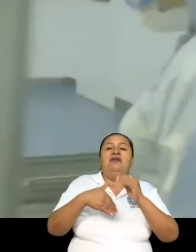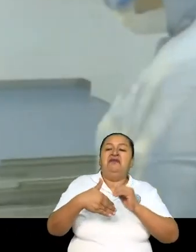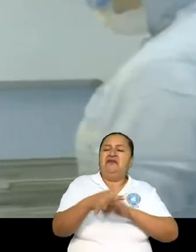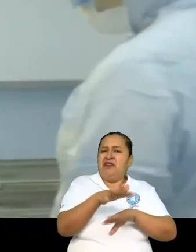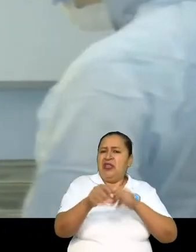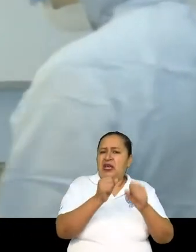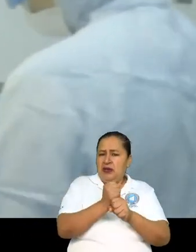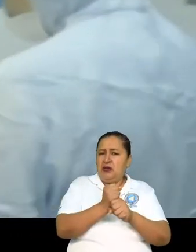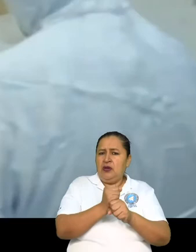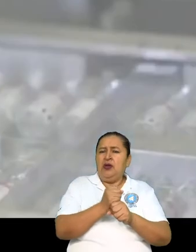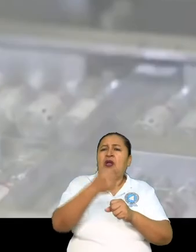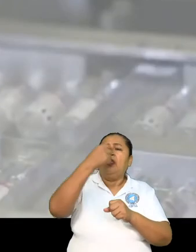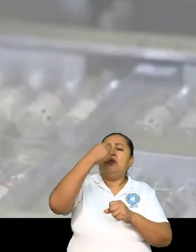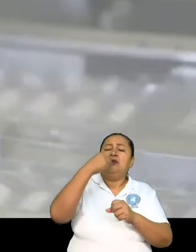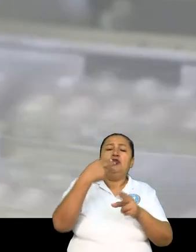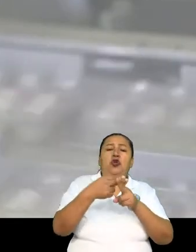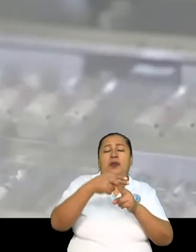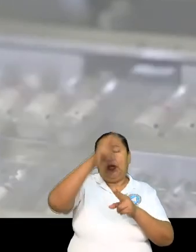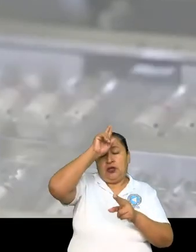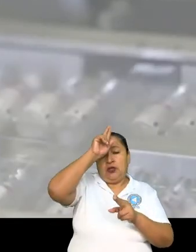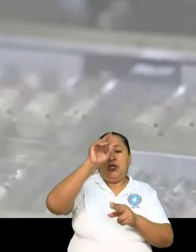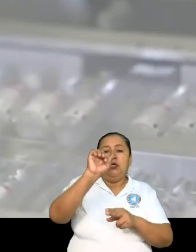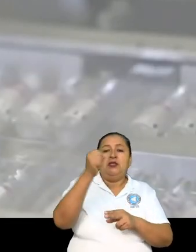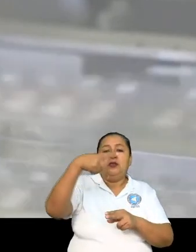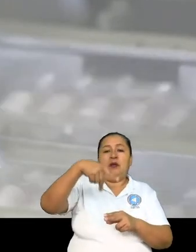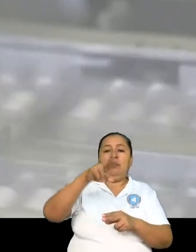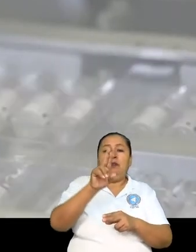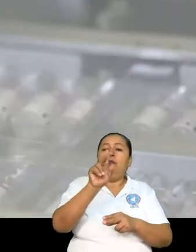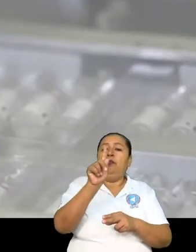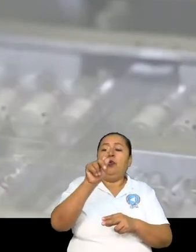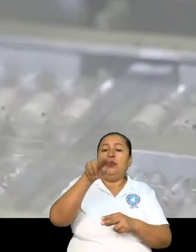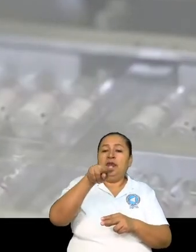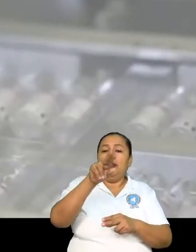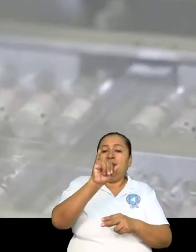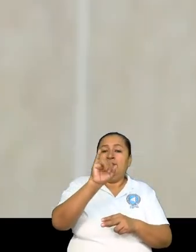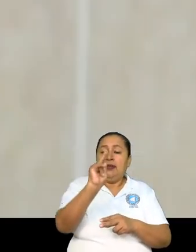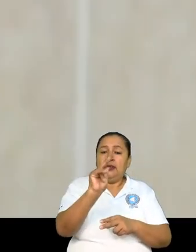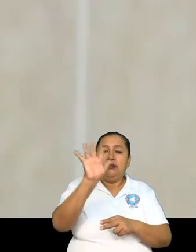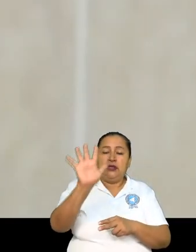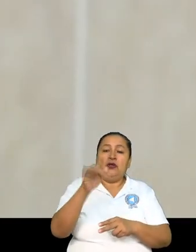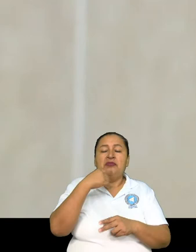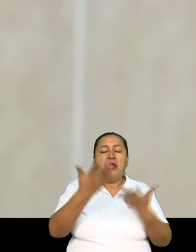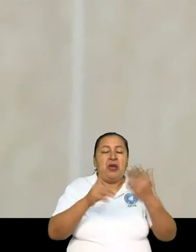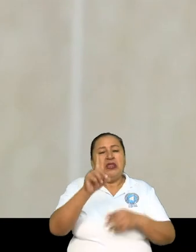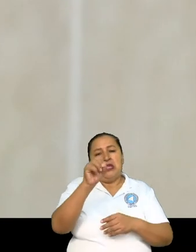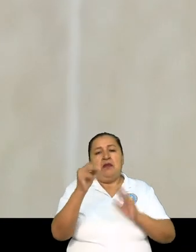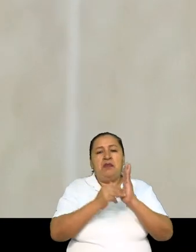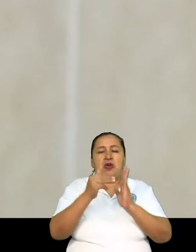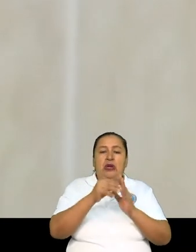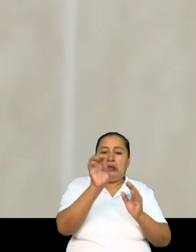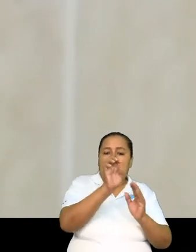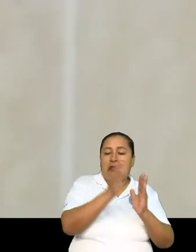año con la dosis de la vacuna rusa Sputnik V, mientras se estima que se abarcará a otros 10 millones entre enero